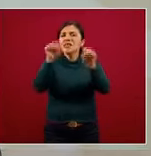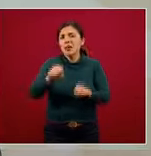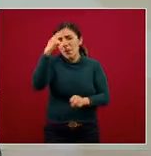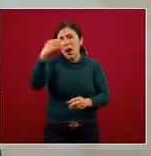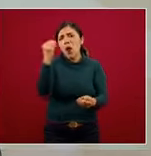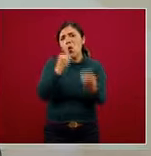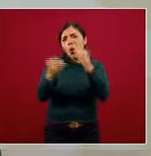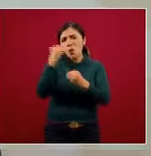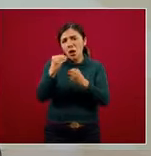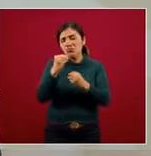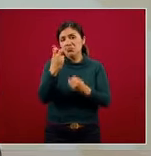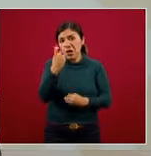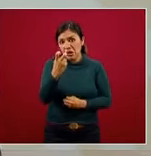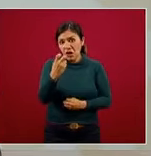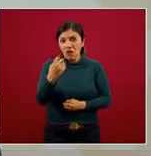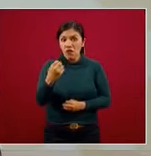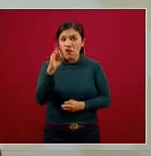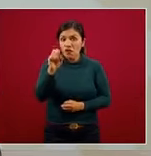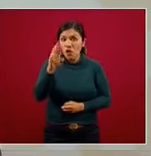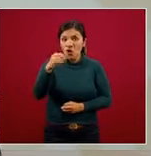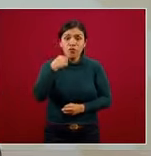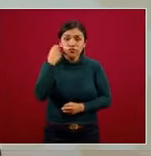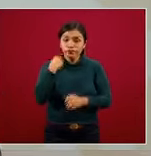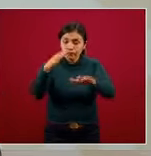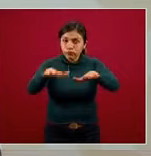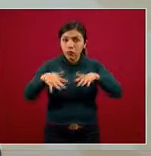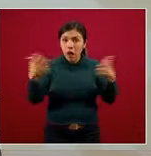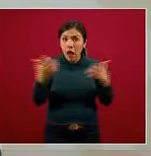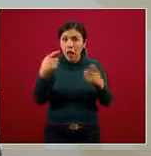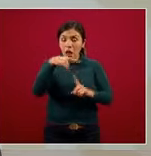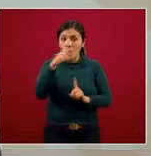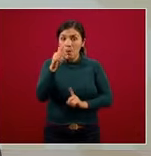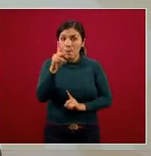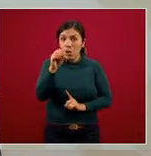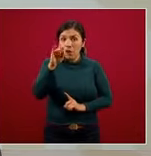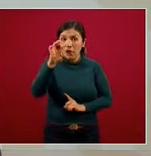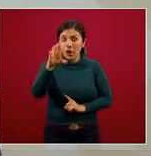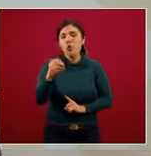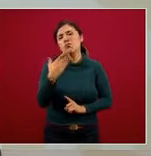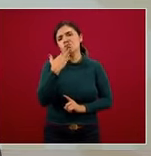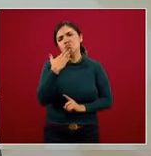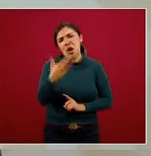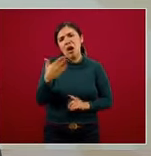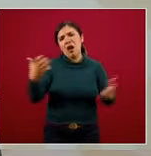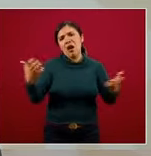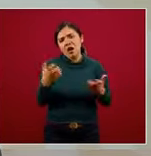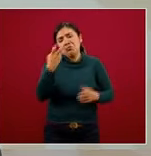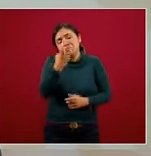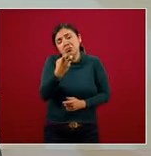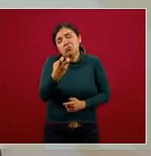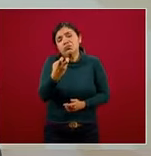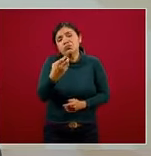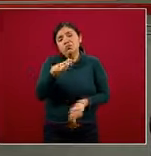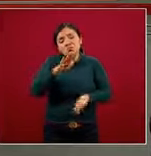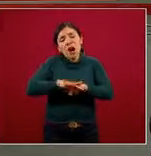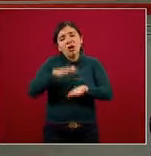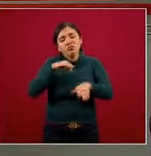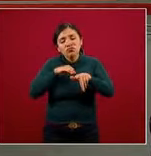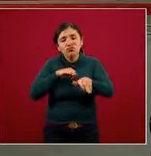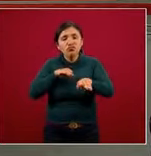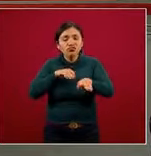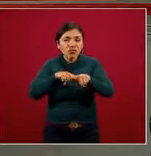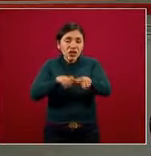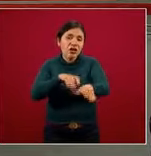muy oportuno este foro que organizó El Poder del Consumidor y ese es el escenario. Estaremos trabajando sobre